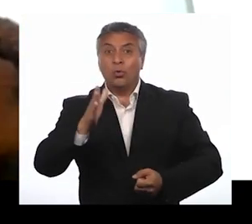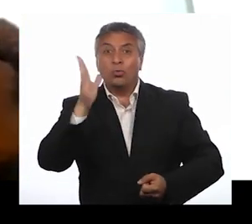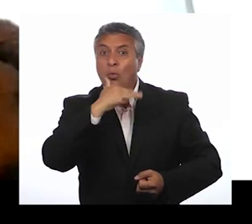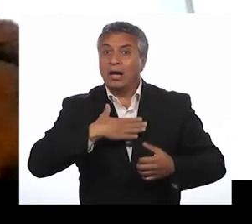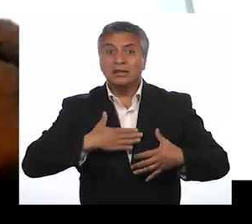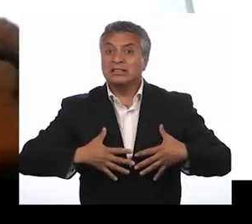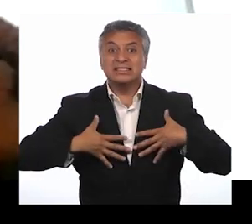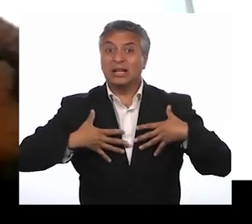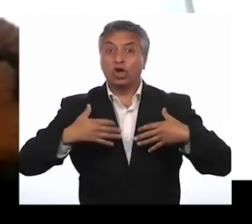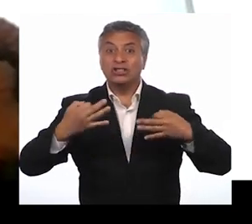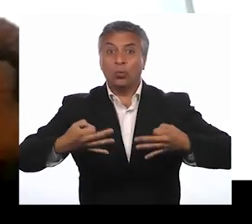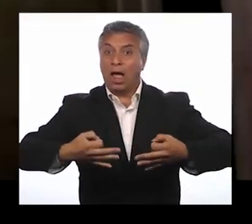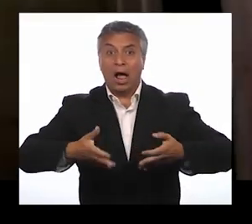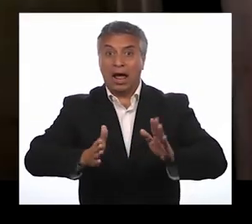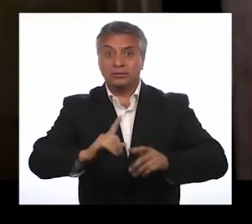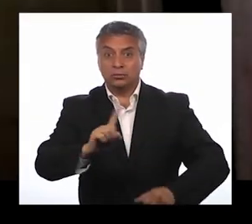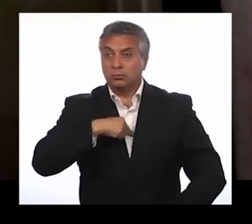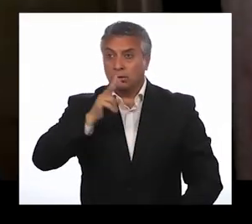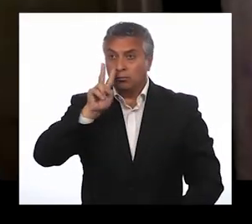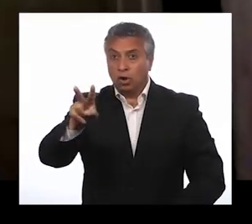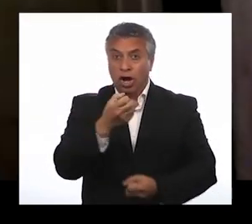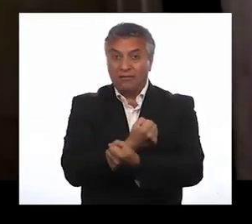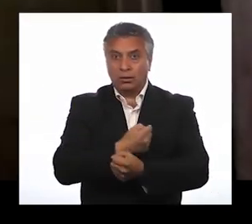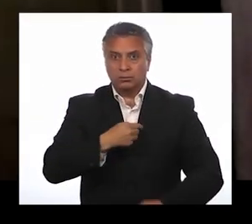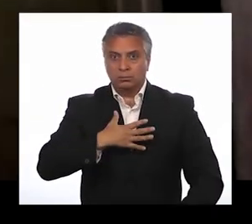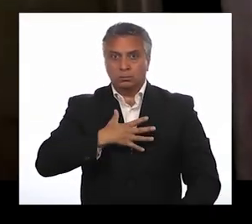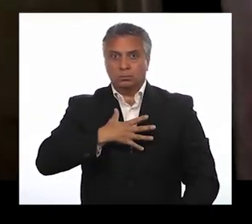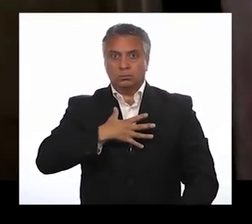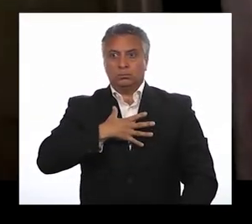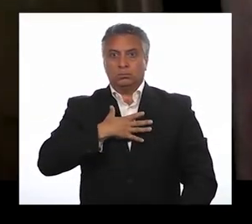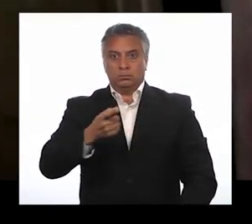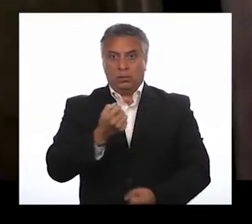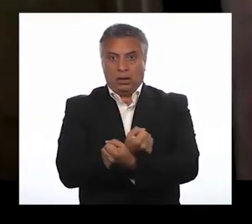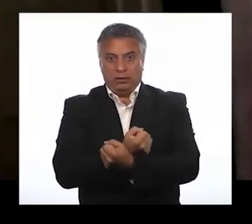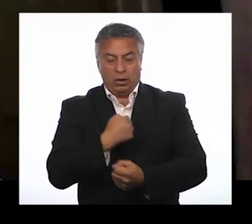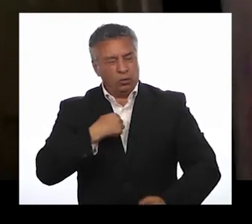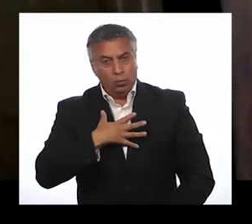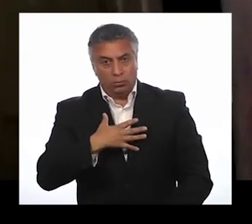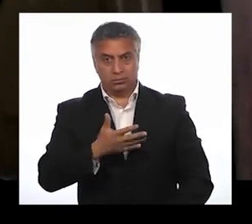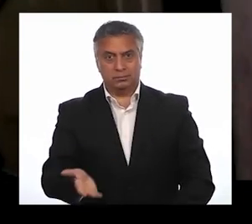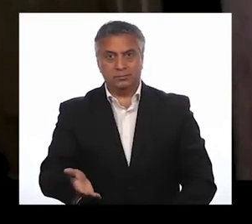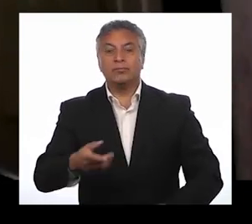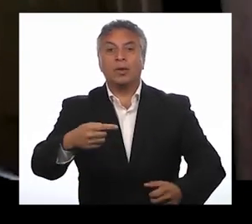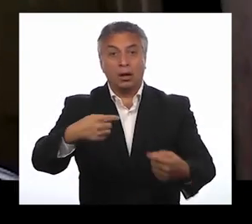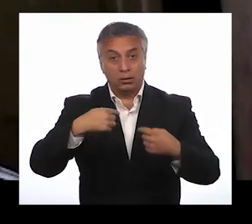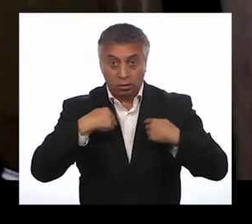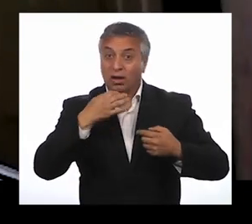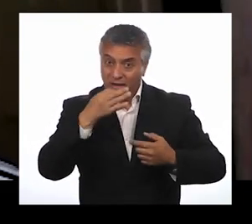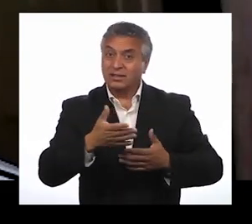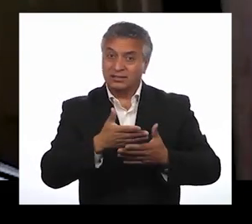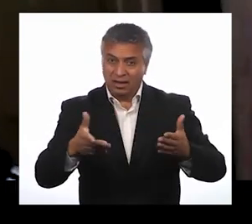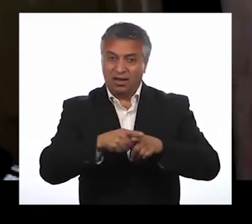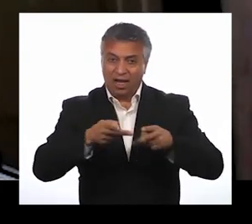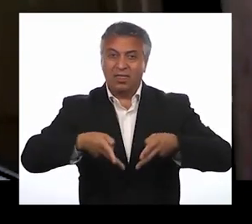calle, mucho menos si tengo un carabinero cerca. Entonces, igual es súper fuerte la palabra vulneración a los derechos humanos, pero desde mi punto de vista